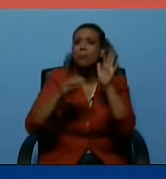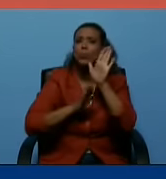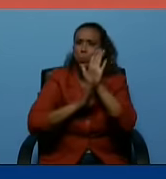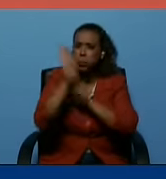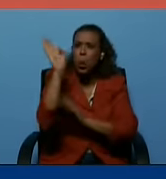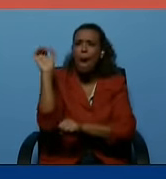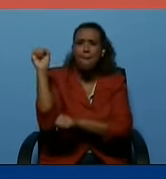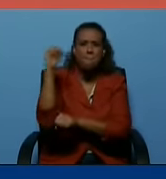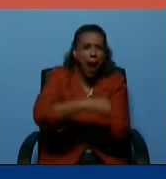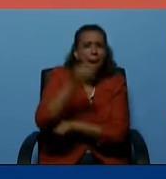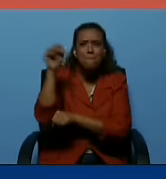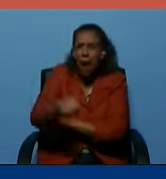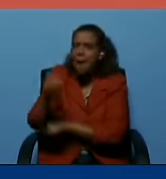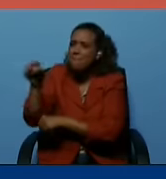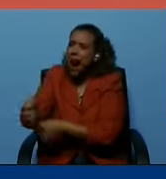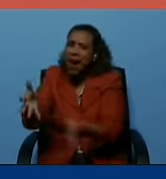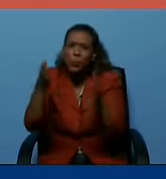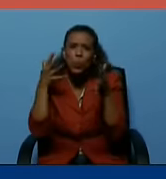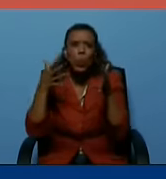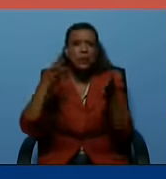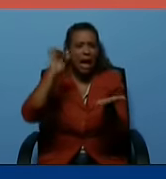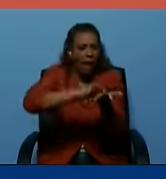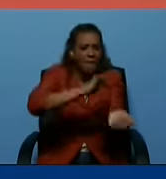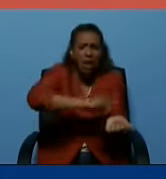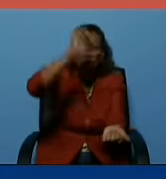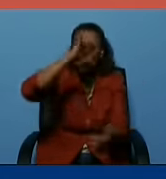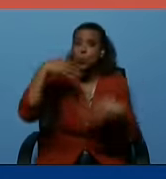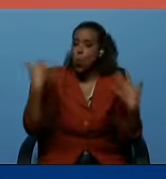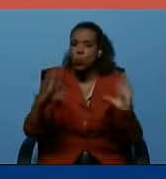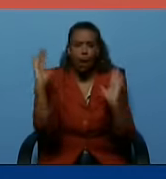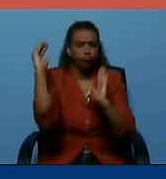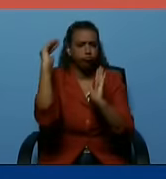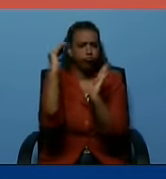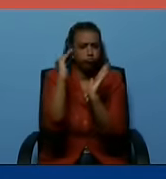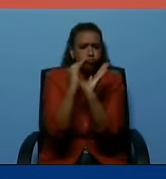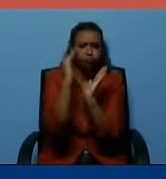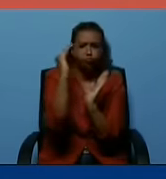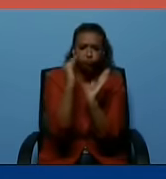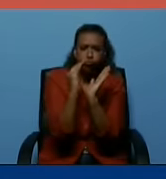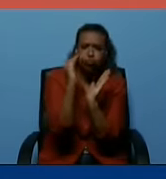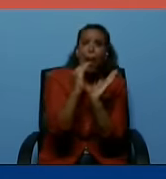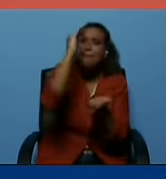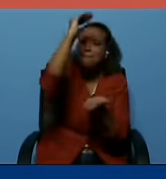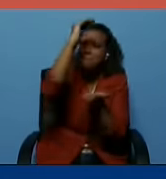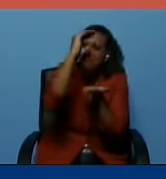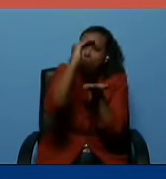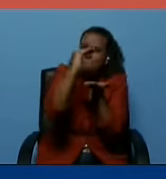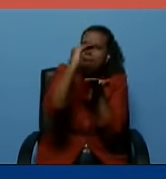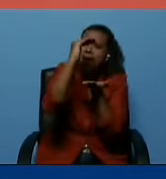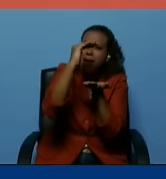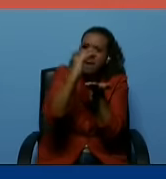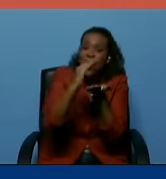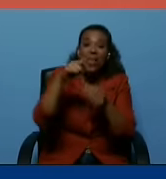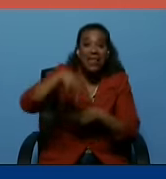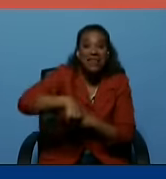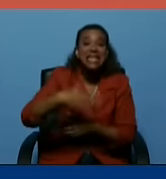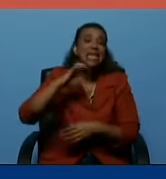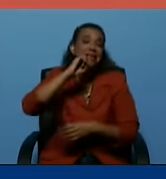Venciendo, como está vencida y derrotada la hiperinflación, vamos a niveles de inflación mínimo en la historia de